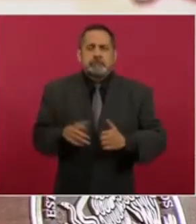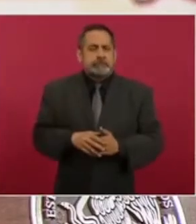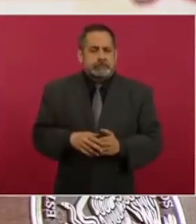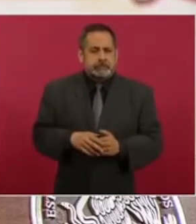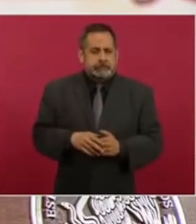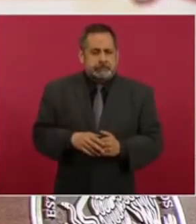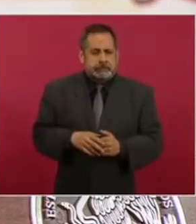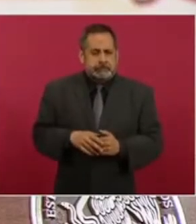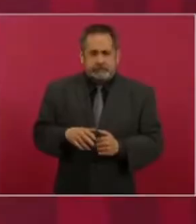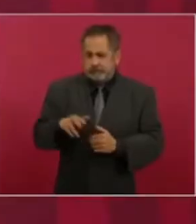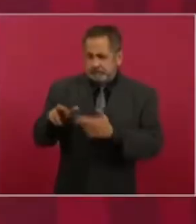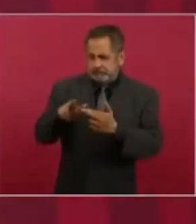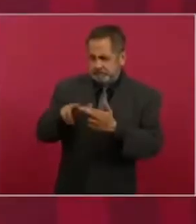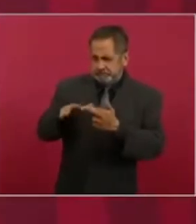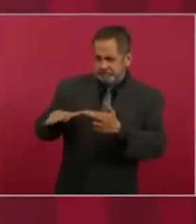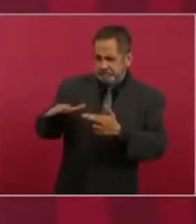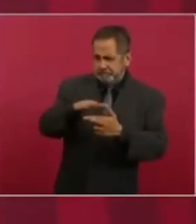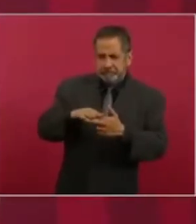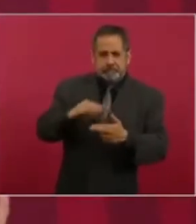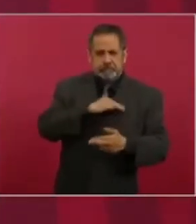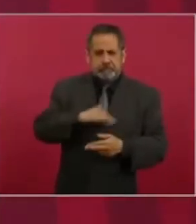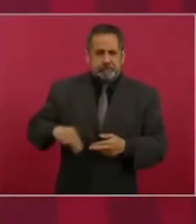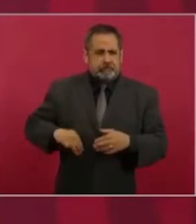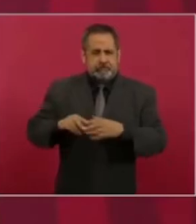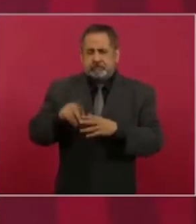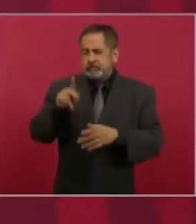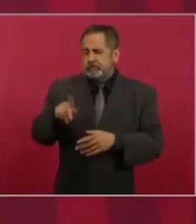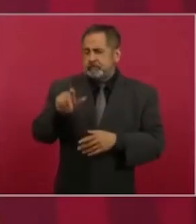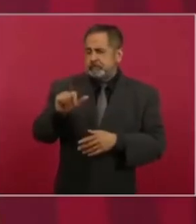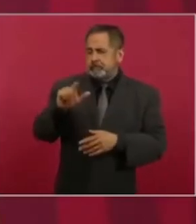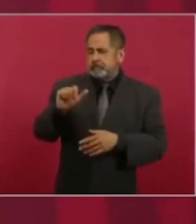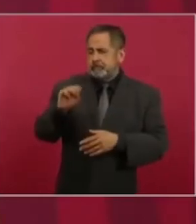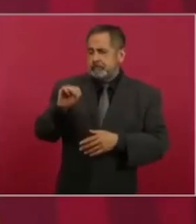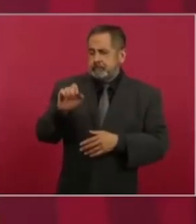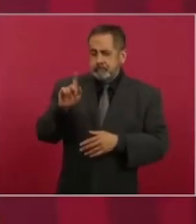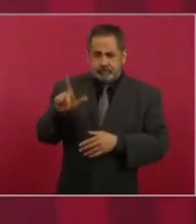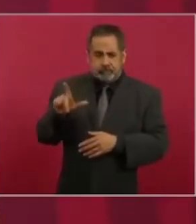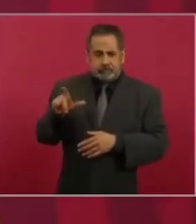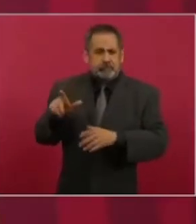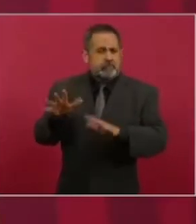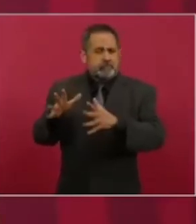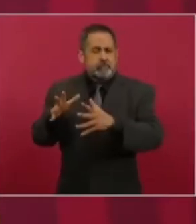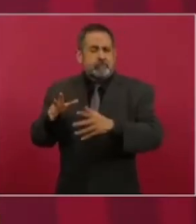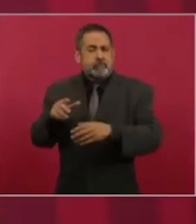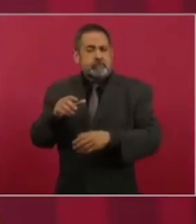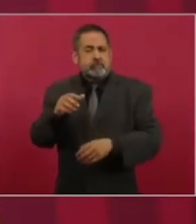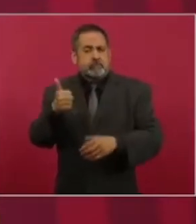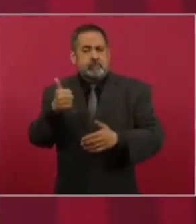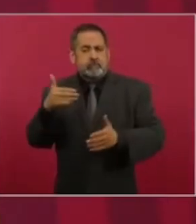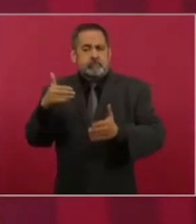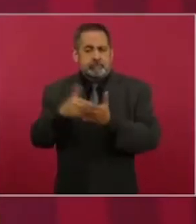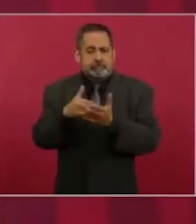en la región de Espujil, que es el municipio de Calakmul, como 6,000 sembradores